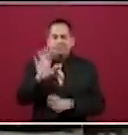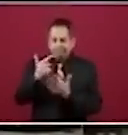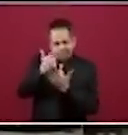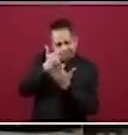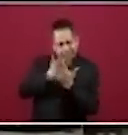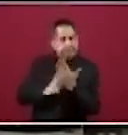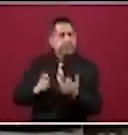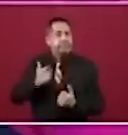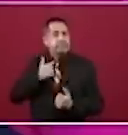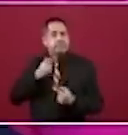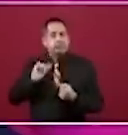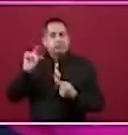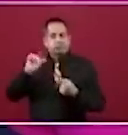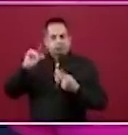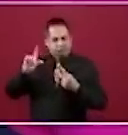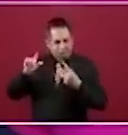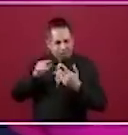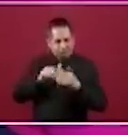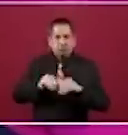de exfuncionarios